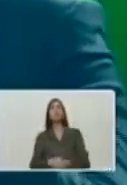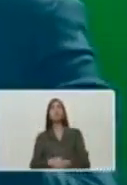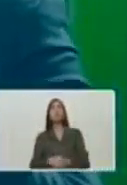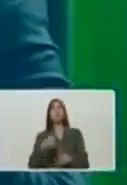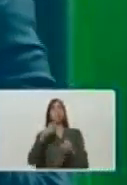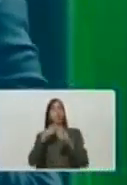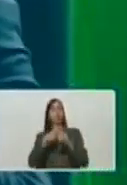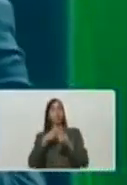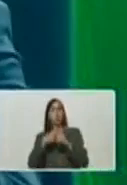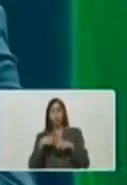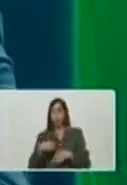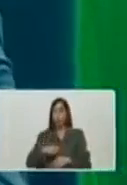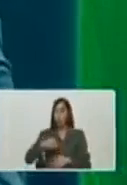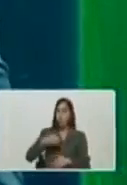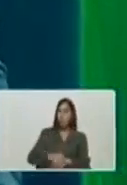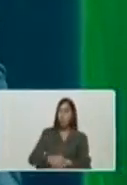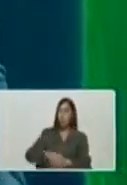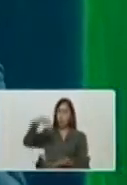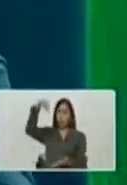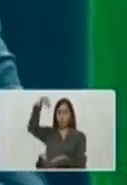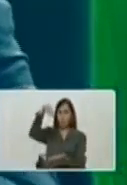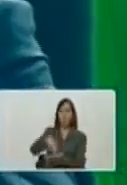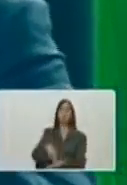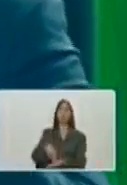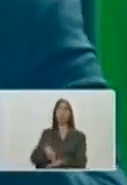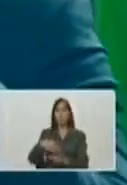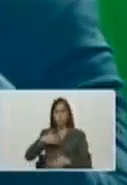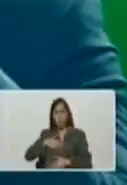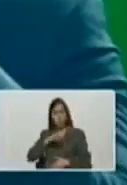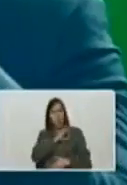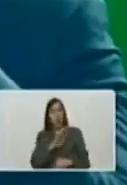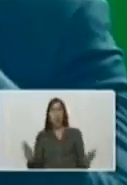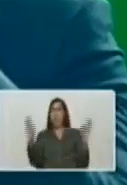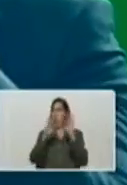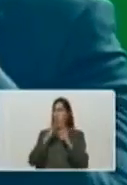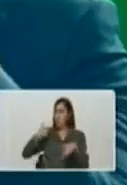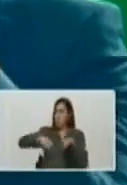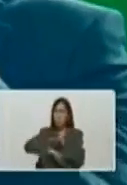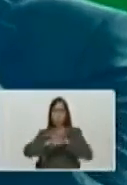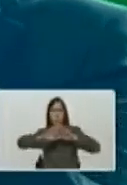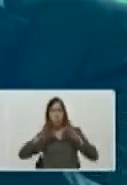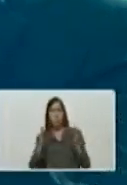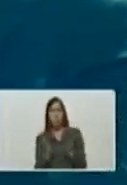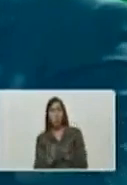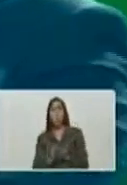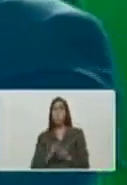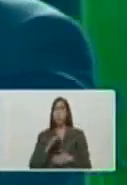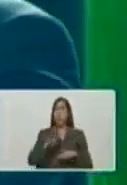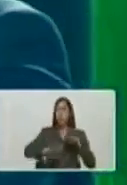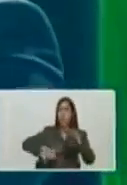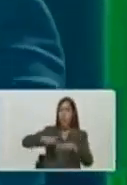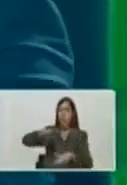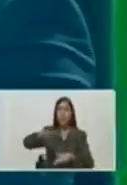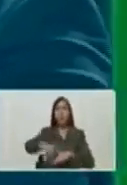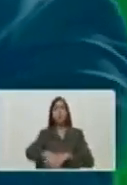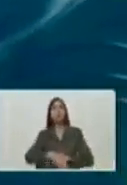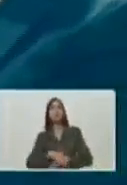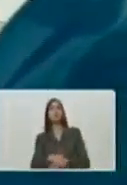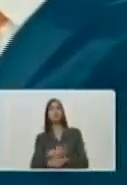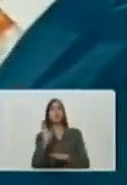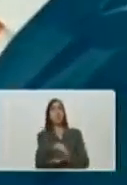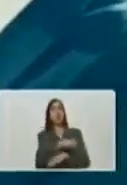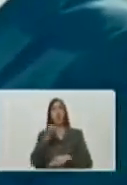positivamente con la frente en alto. Voy sin miedo por el mundo caminando. Yeah. La